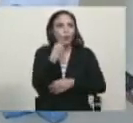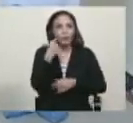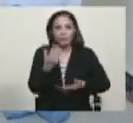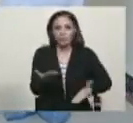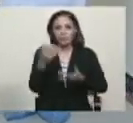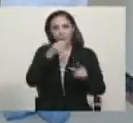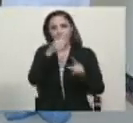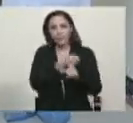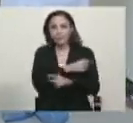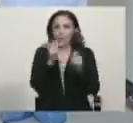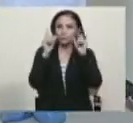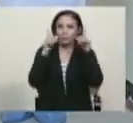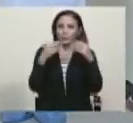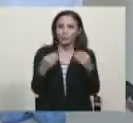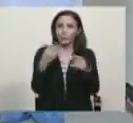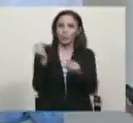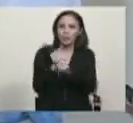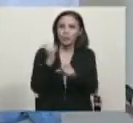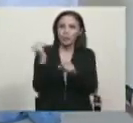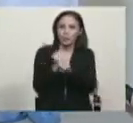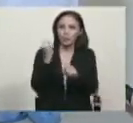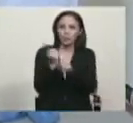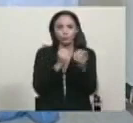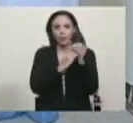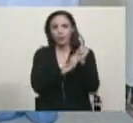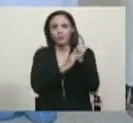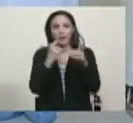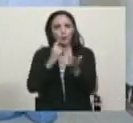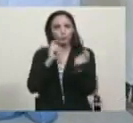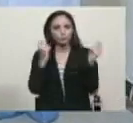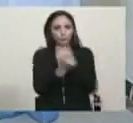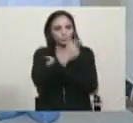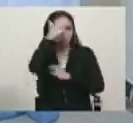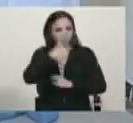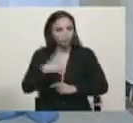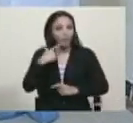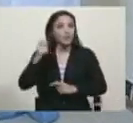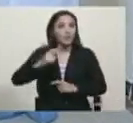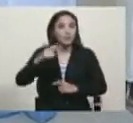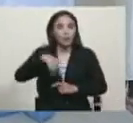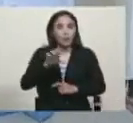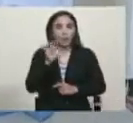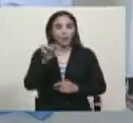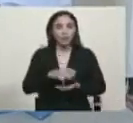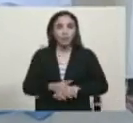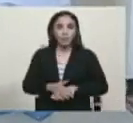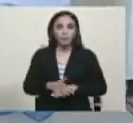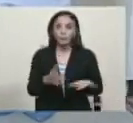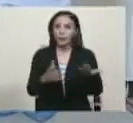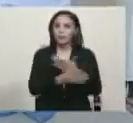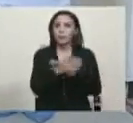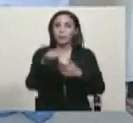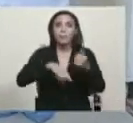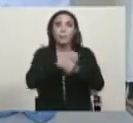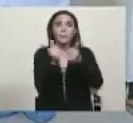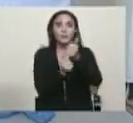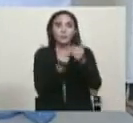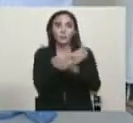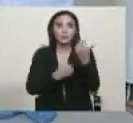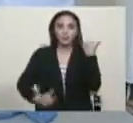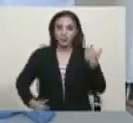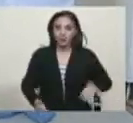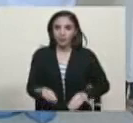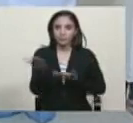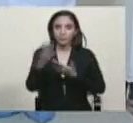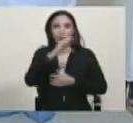la sorpresa de un liderazgo renovador necesario para el Zulia, nuestra vicepresidenta ejecutiva del